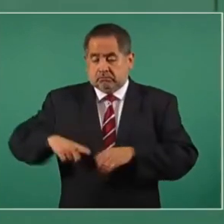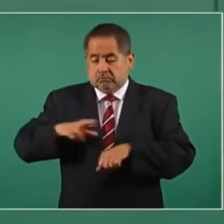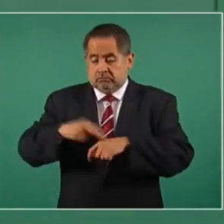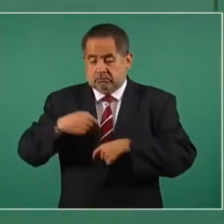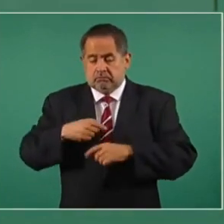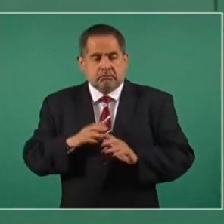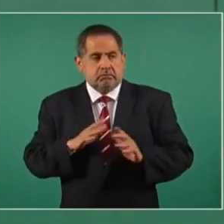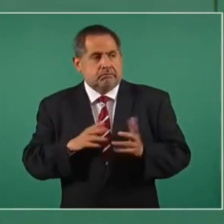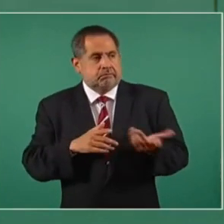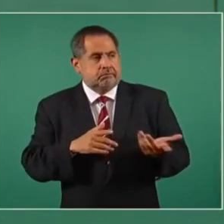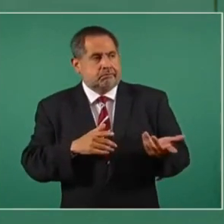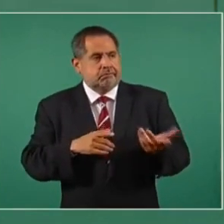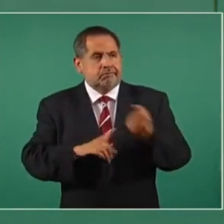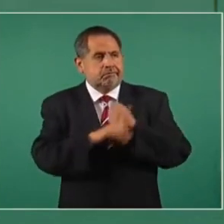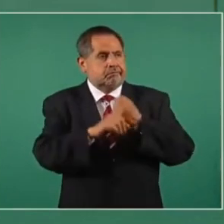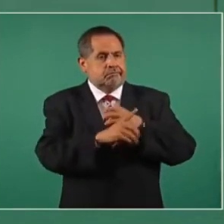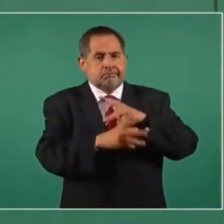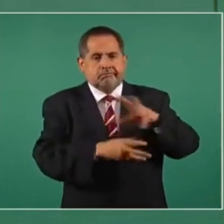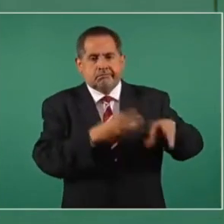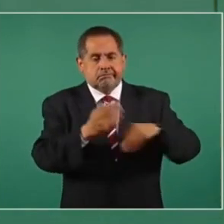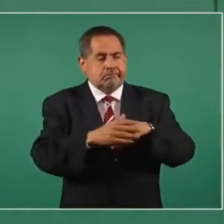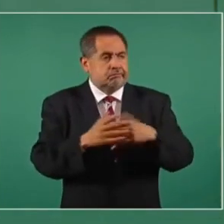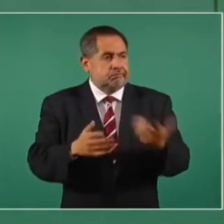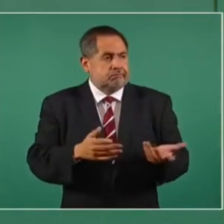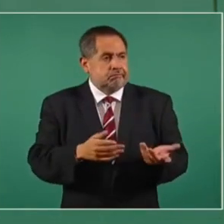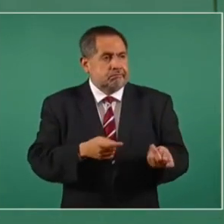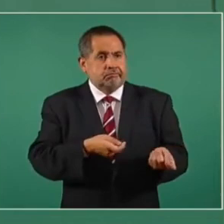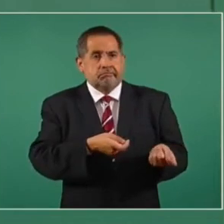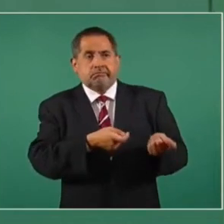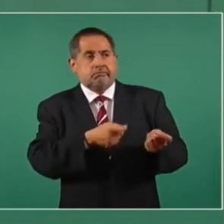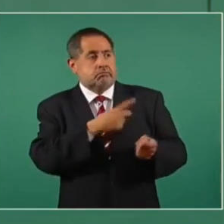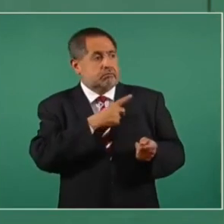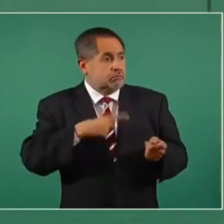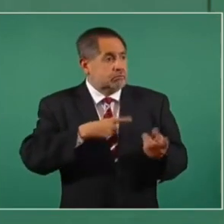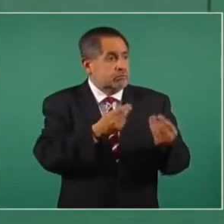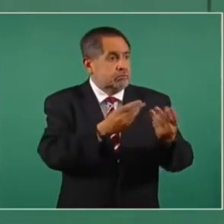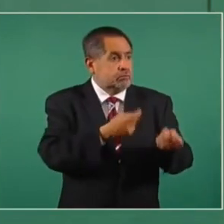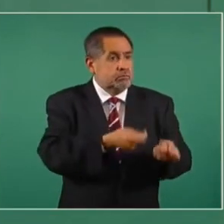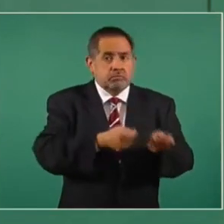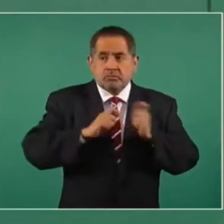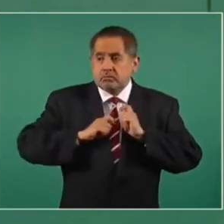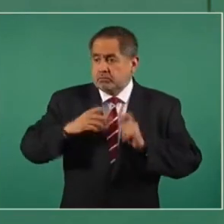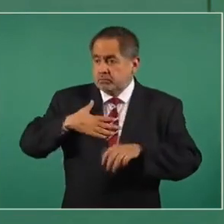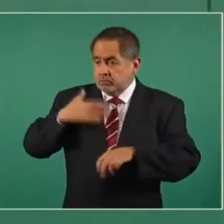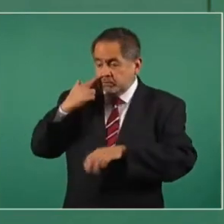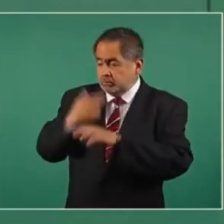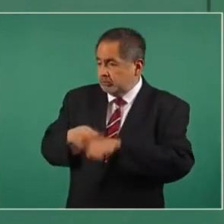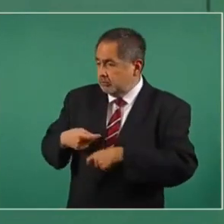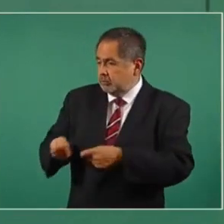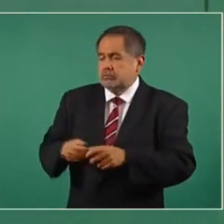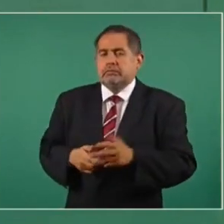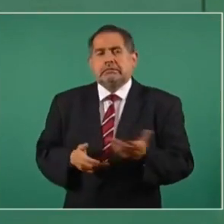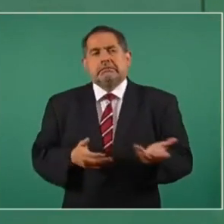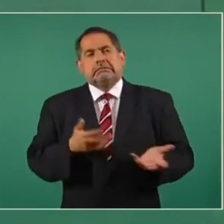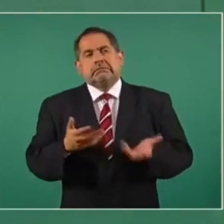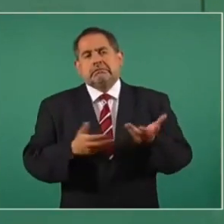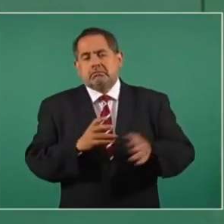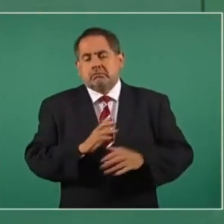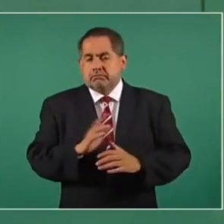todo, porque nos va a quedar a nosotros o no nos va a quedar nada,